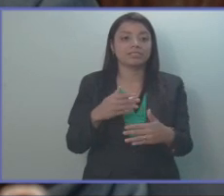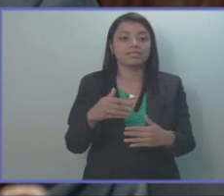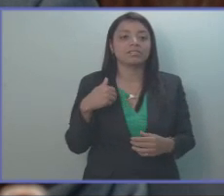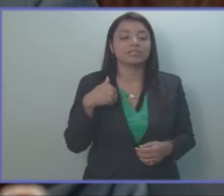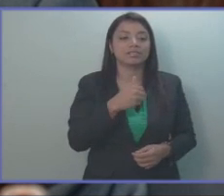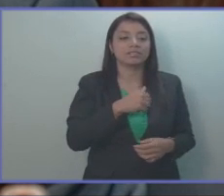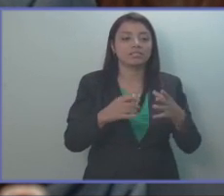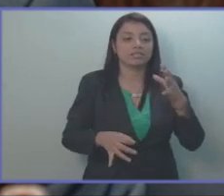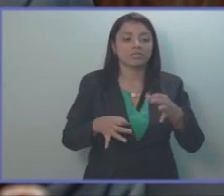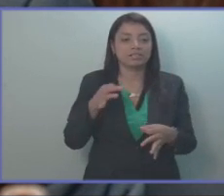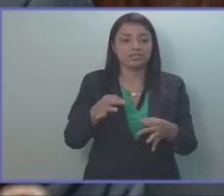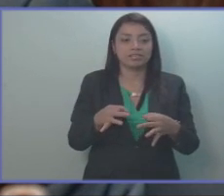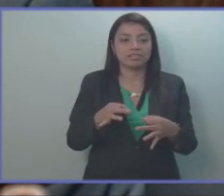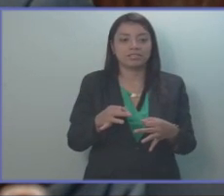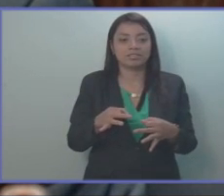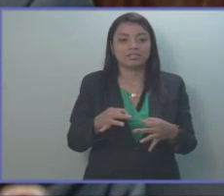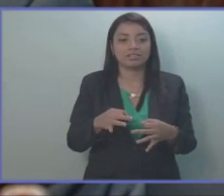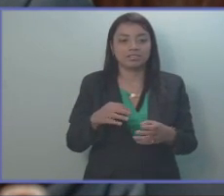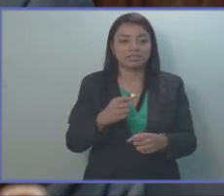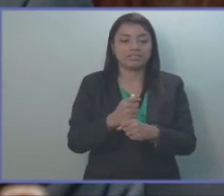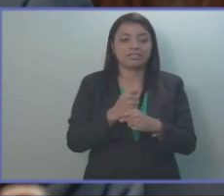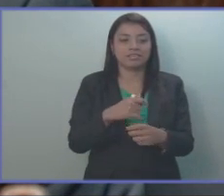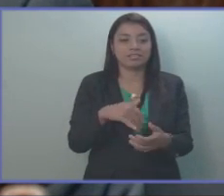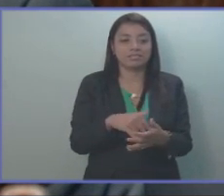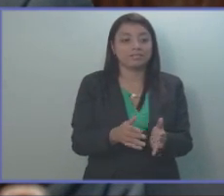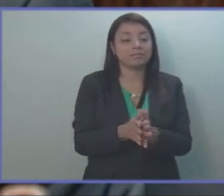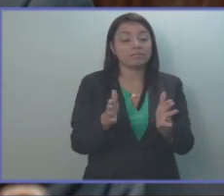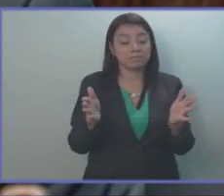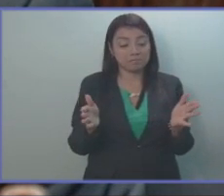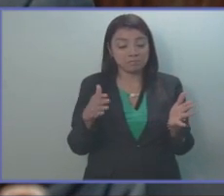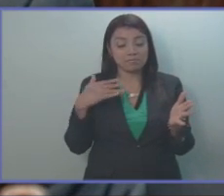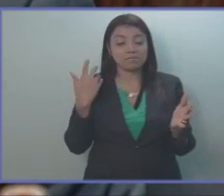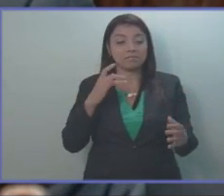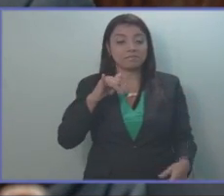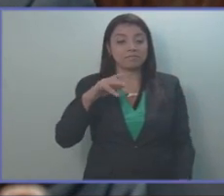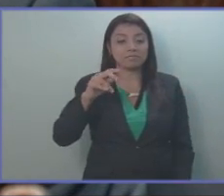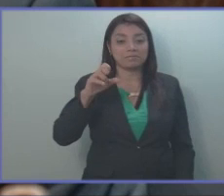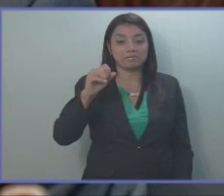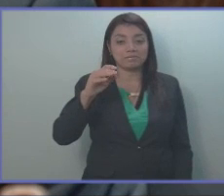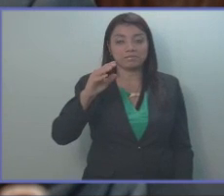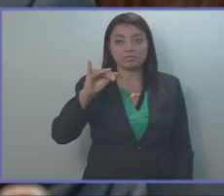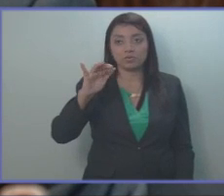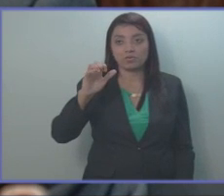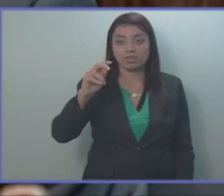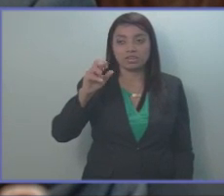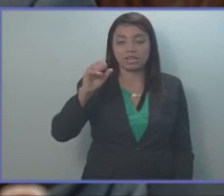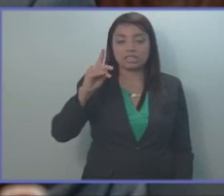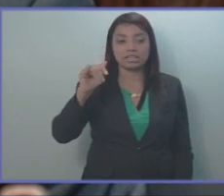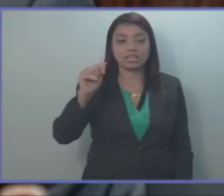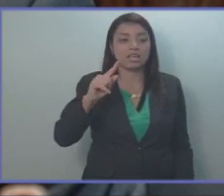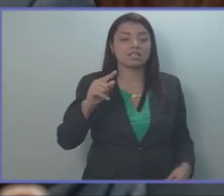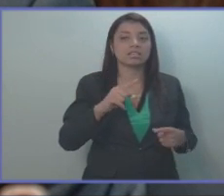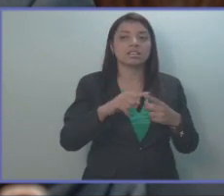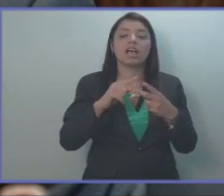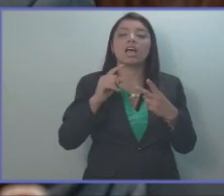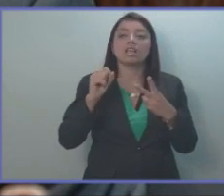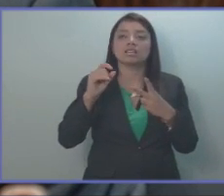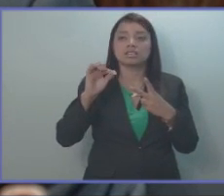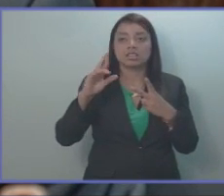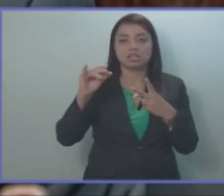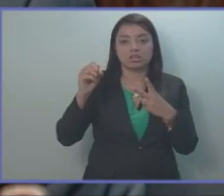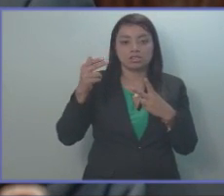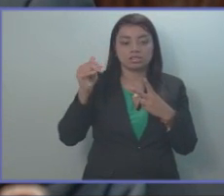de Justicia y Seguridad Pública, licenciado Juan Carlos Fuentes Díaz y Sergio Ernesto Chica